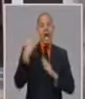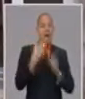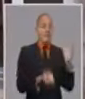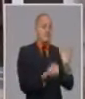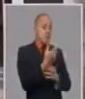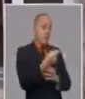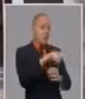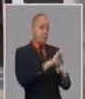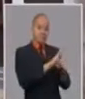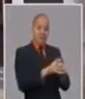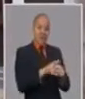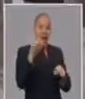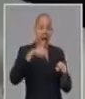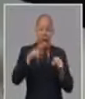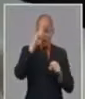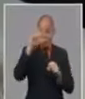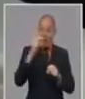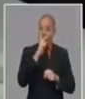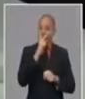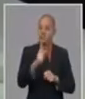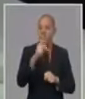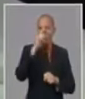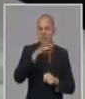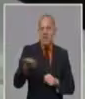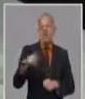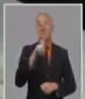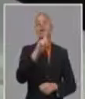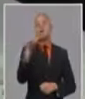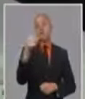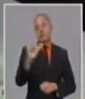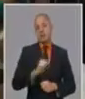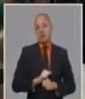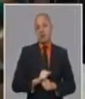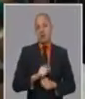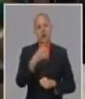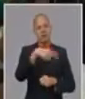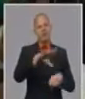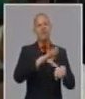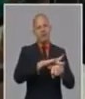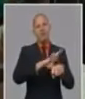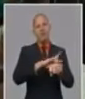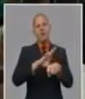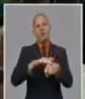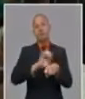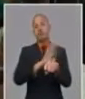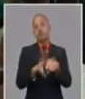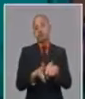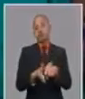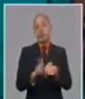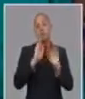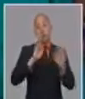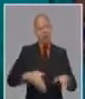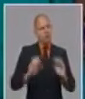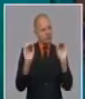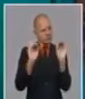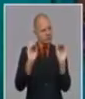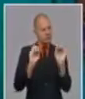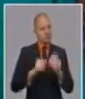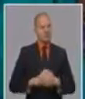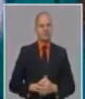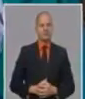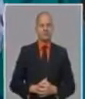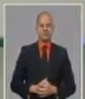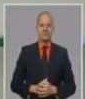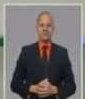ha atendido a unos 110 infantes y adolescentes positivos al virus SARS-CoV-2 sin reportar fallecidos a causa de la